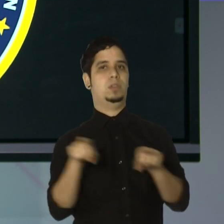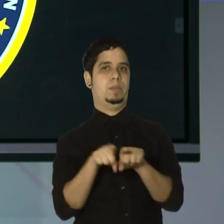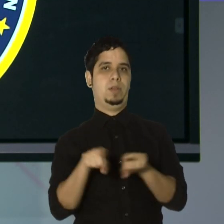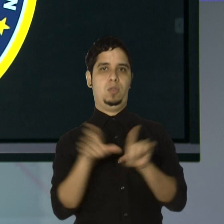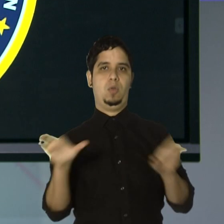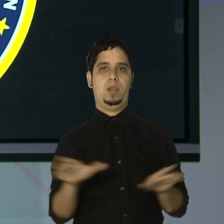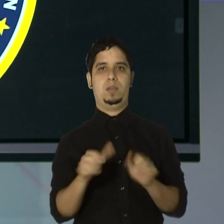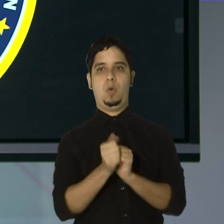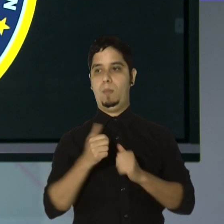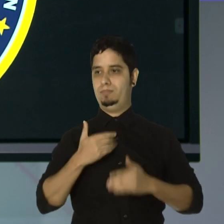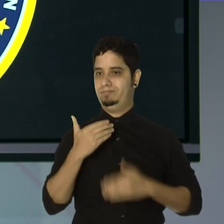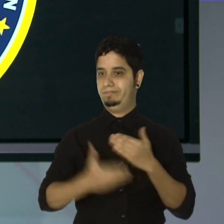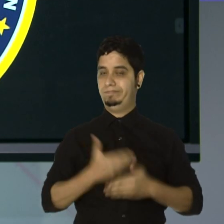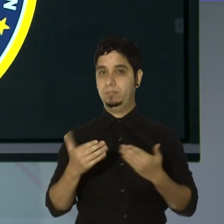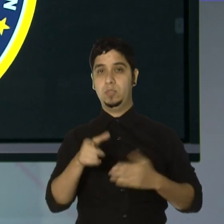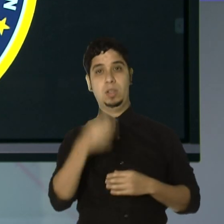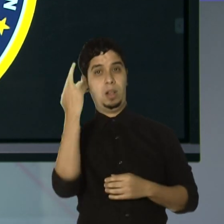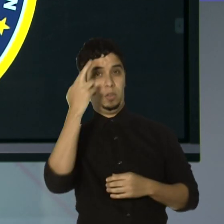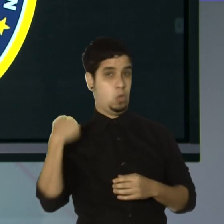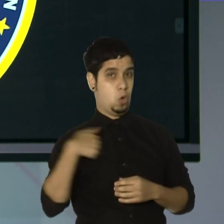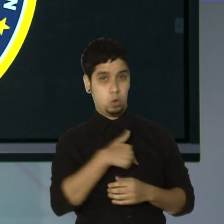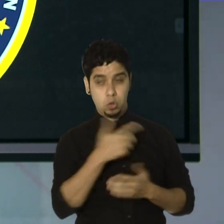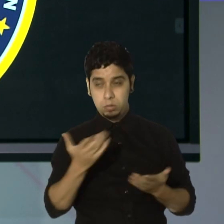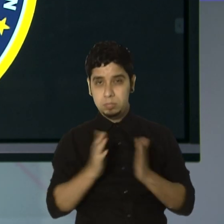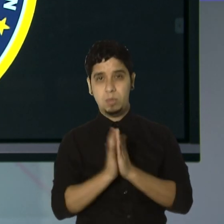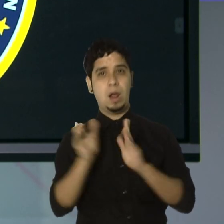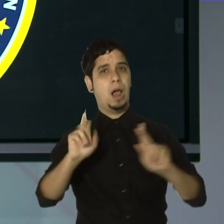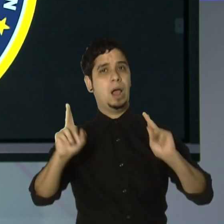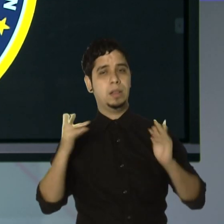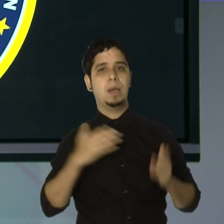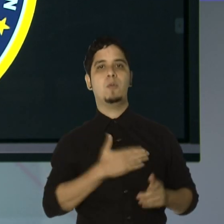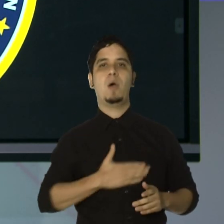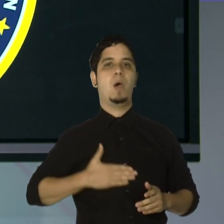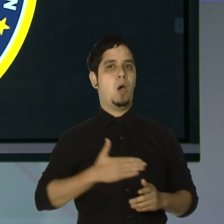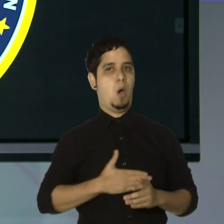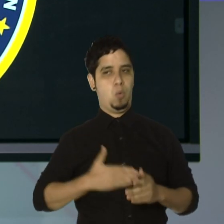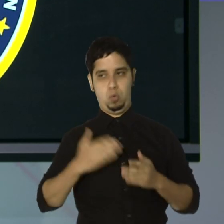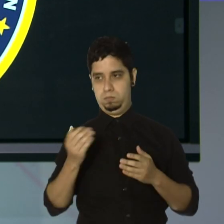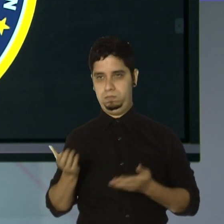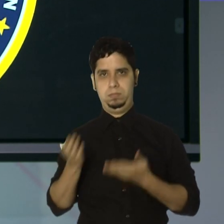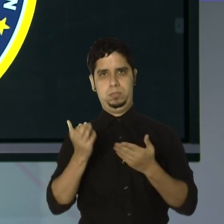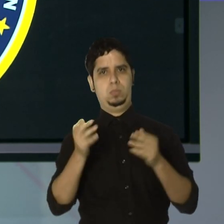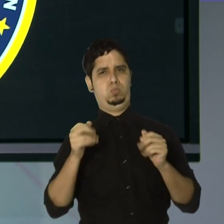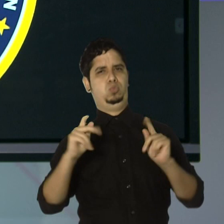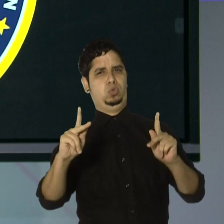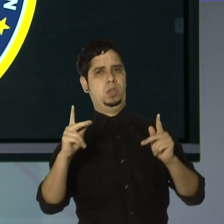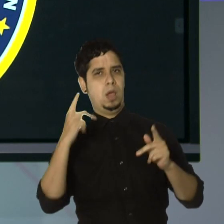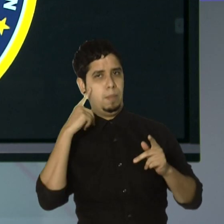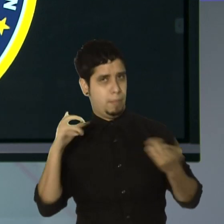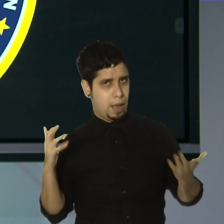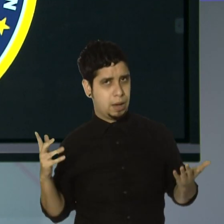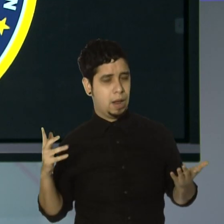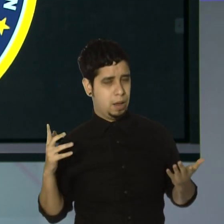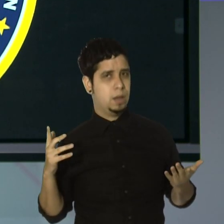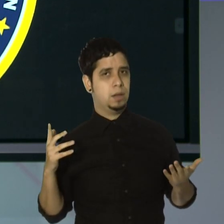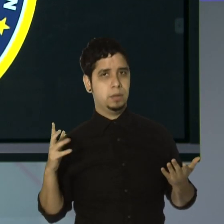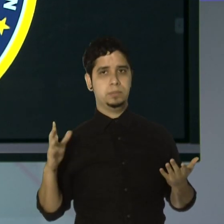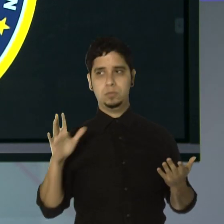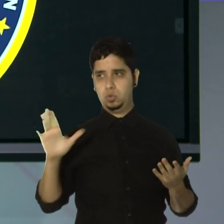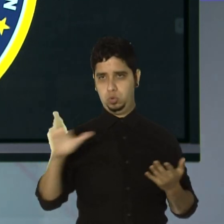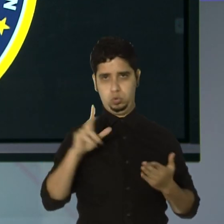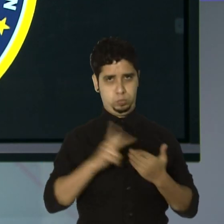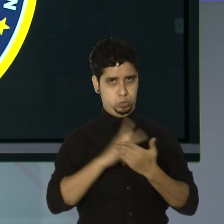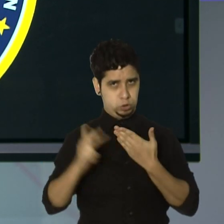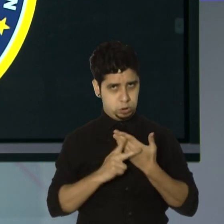pasión. Por eso le podemos exhortar a la gente que le dé una oportunidad para comprometerlos en sus proyectos,